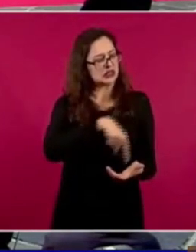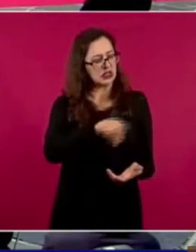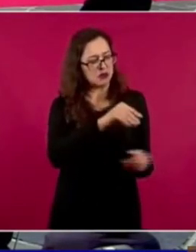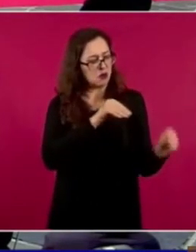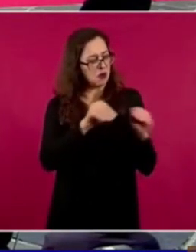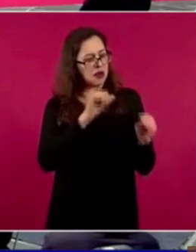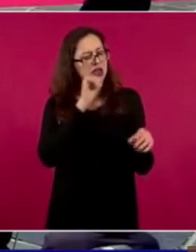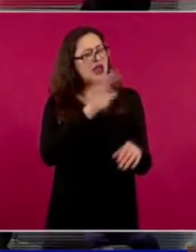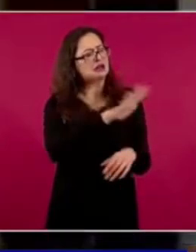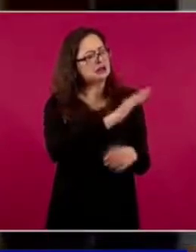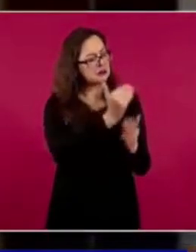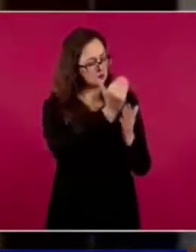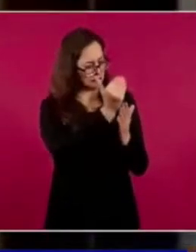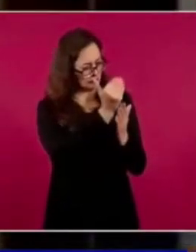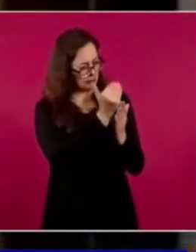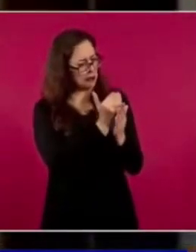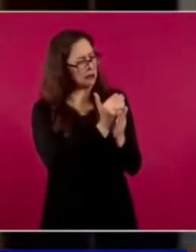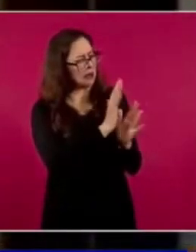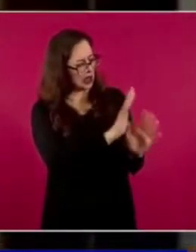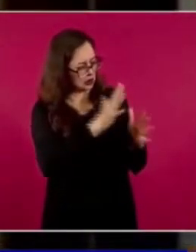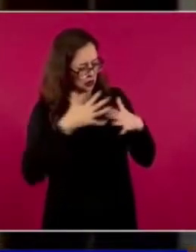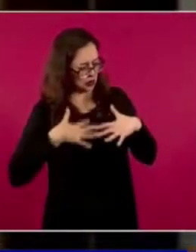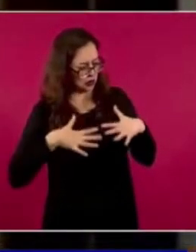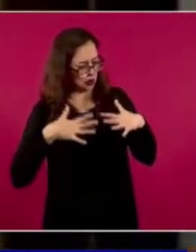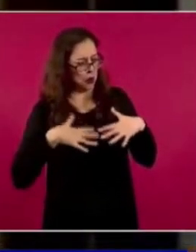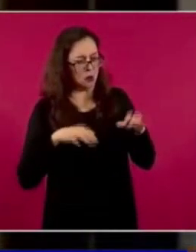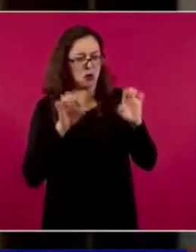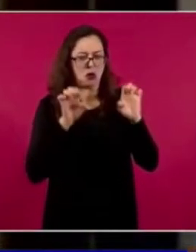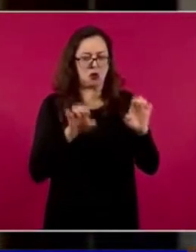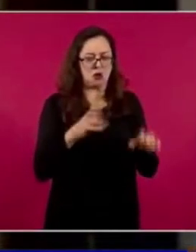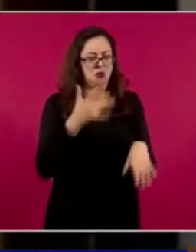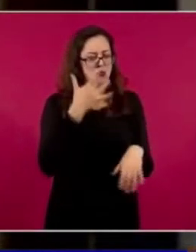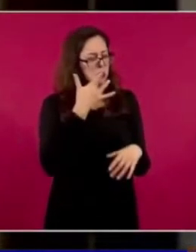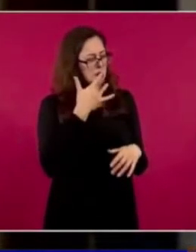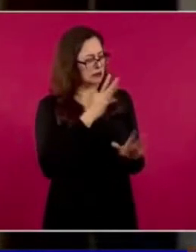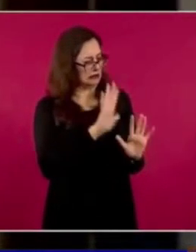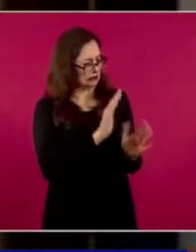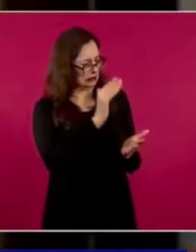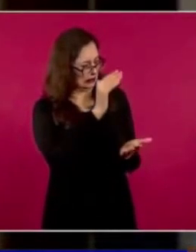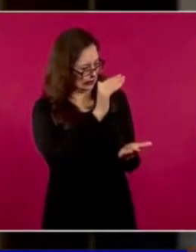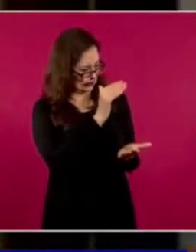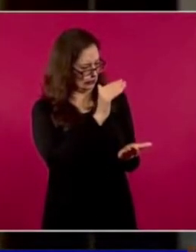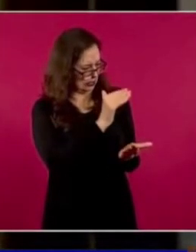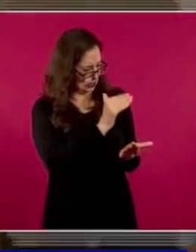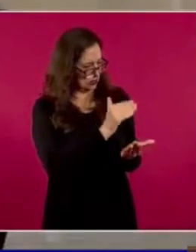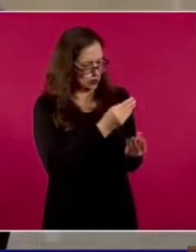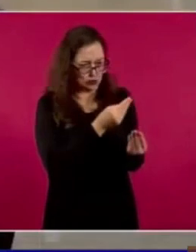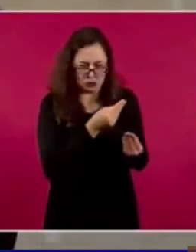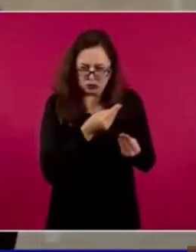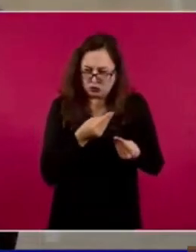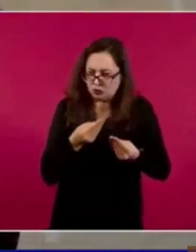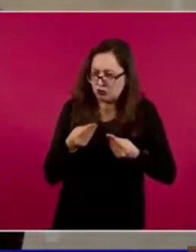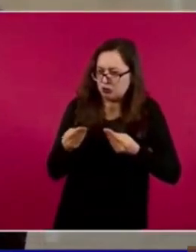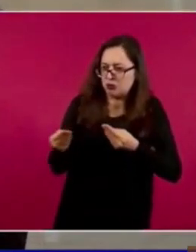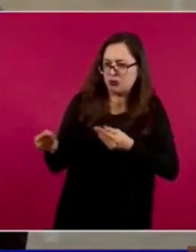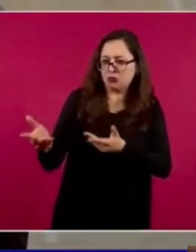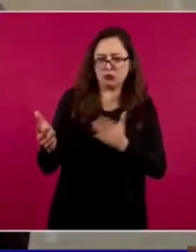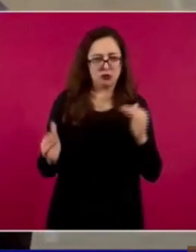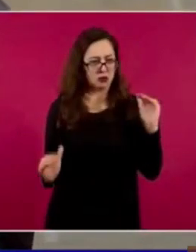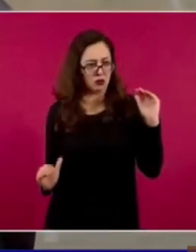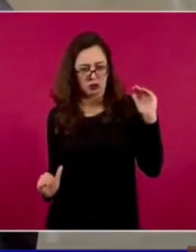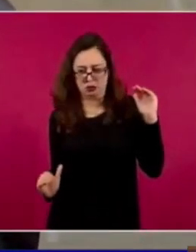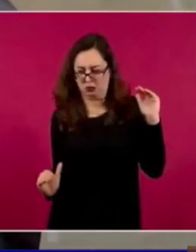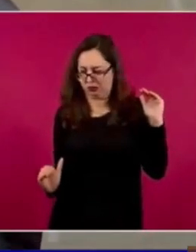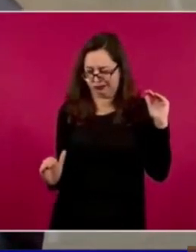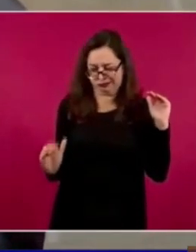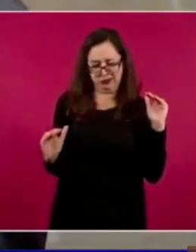usen ropa y calzado y dejen de tener petate por todo ajuar, la demanda de 1000